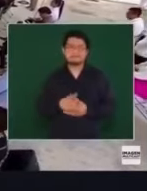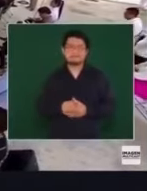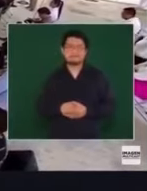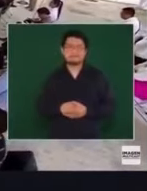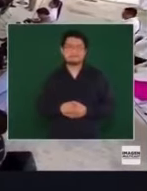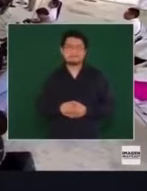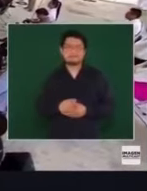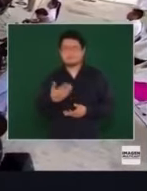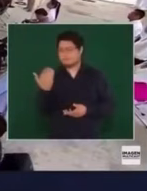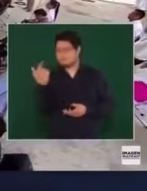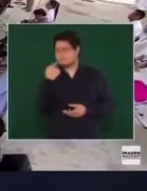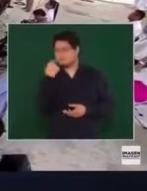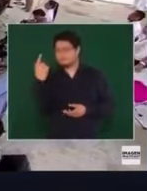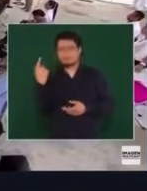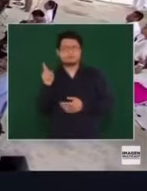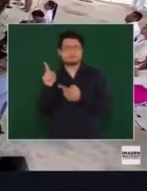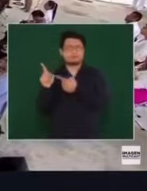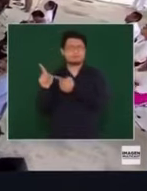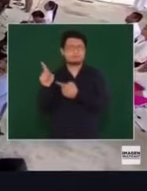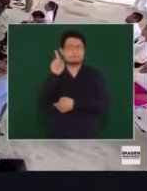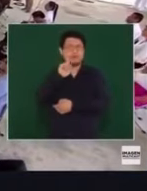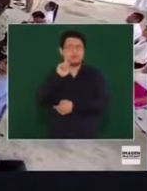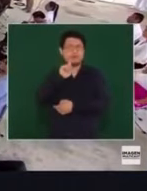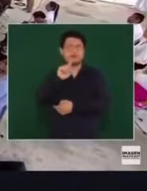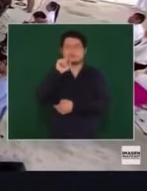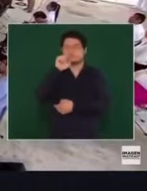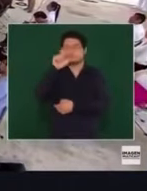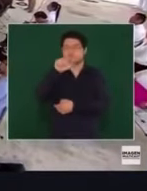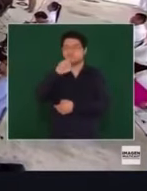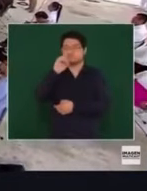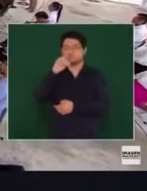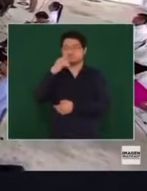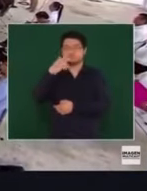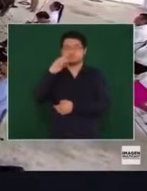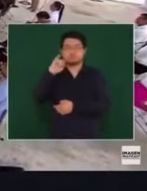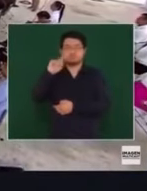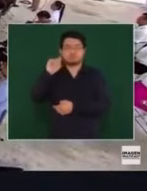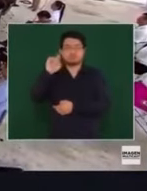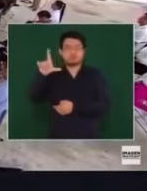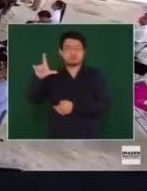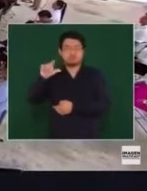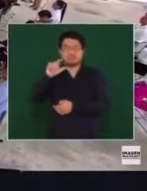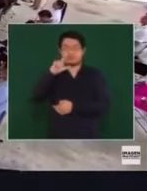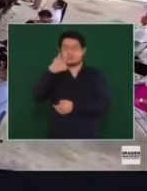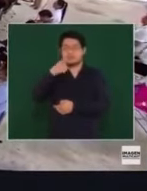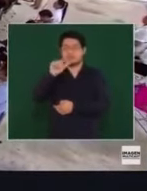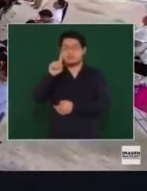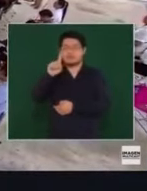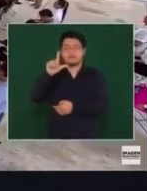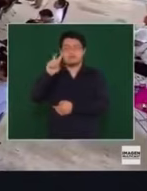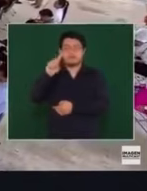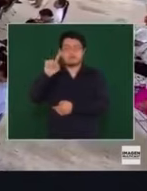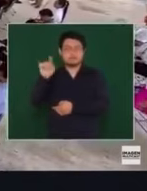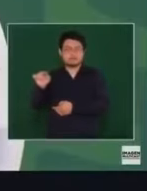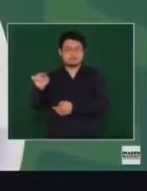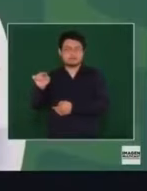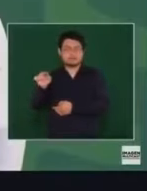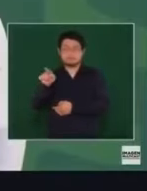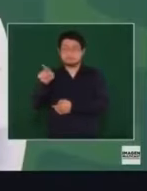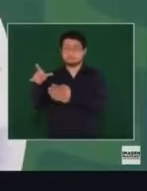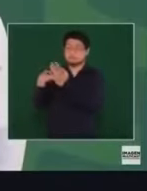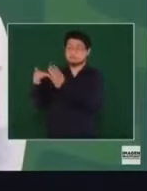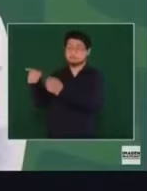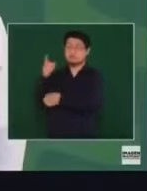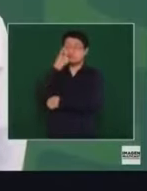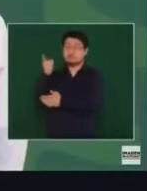acaba de decir la señora Xóchitl Gálvez que ella va a quitar los programas de